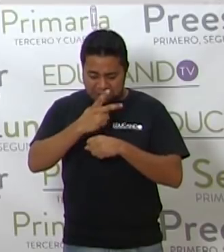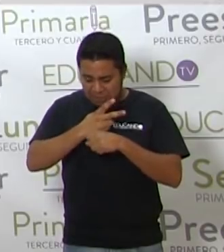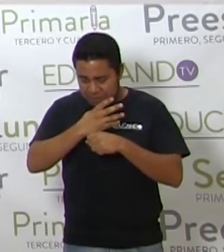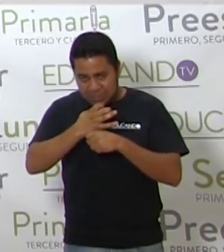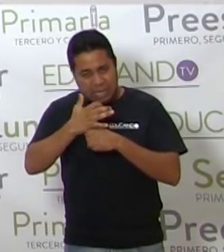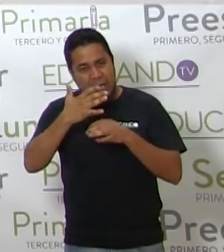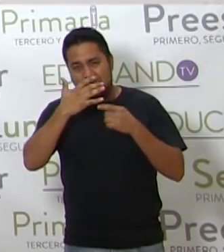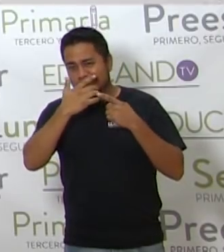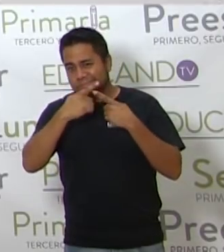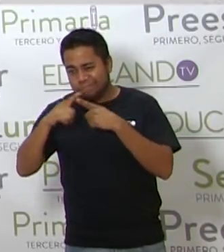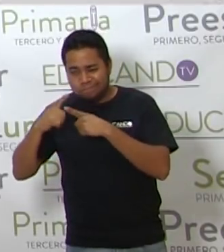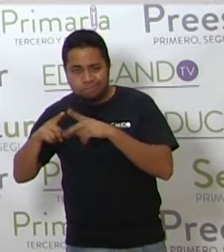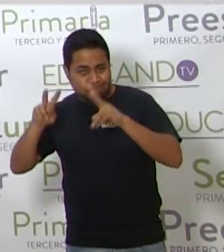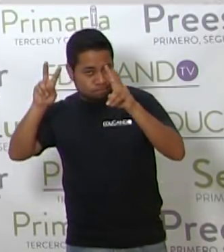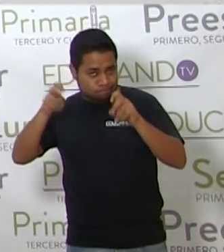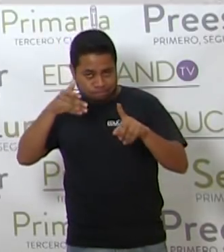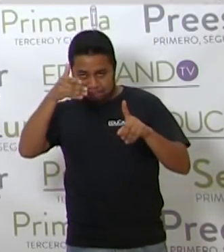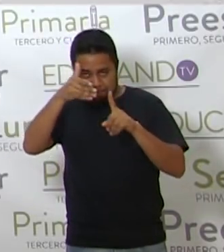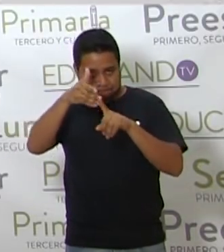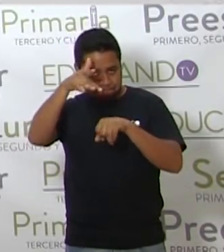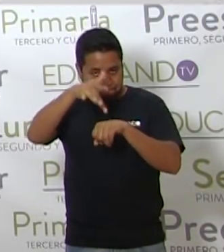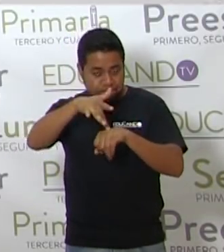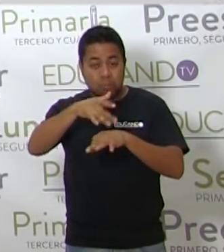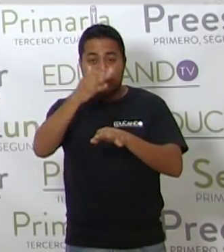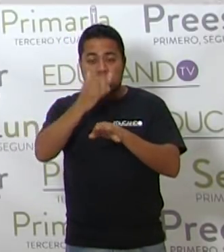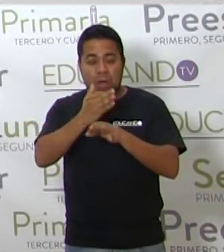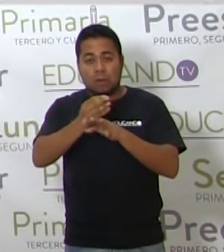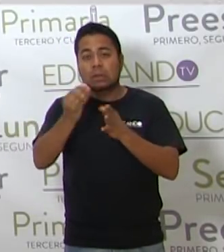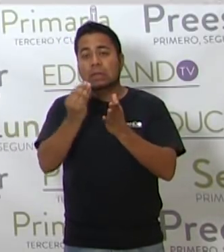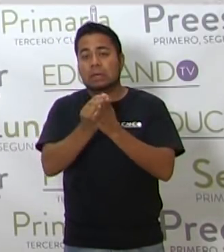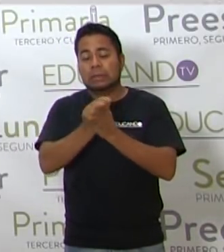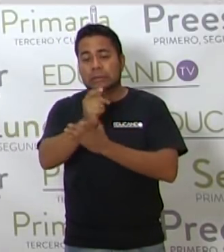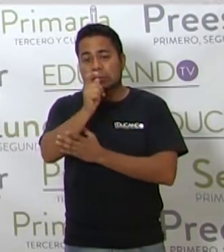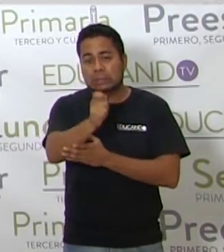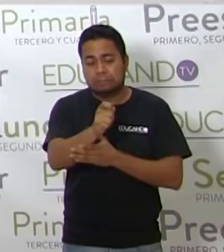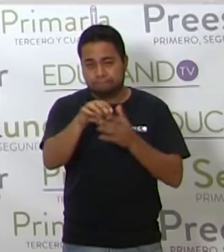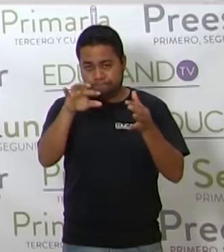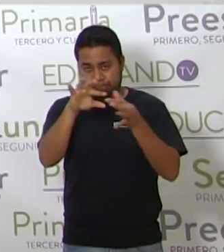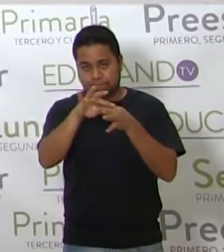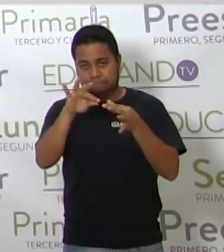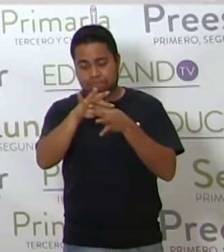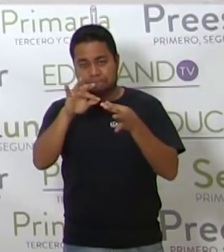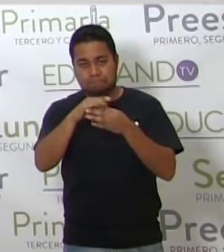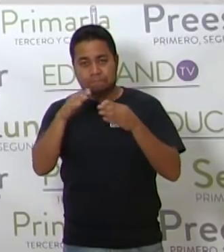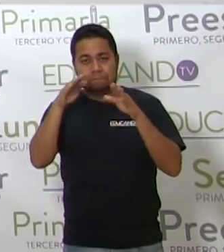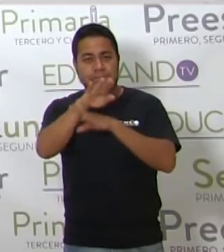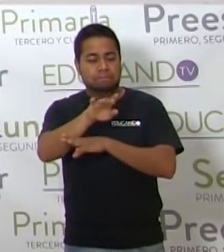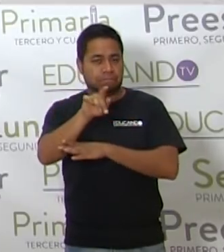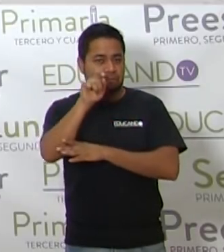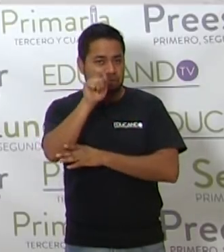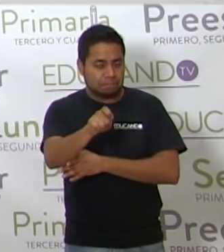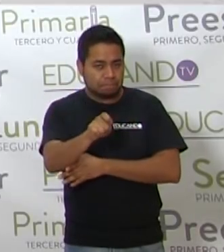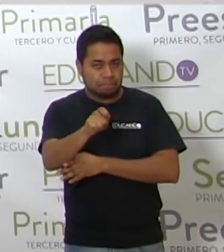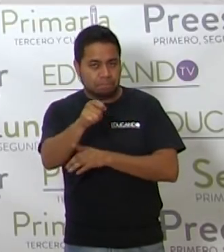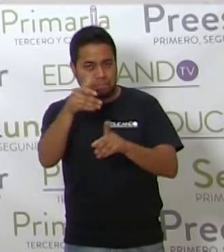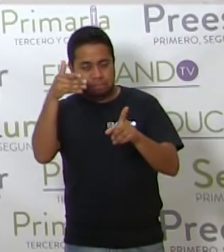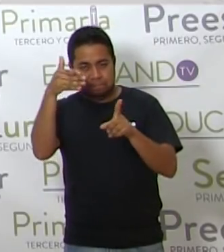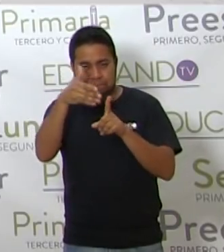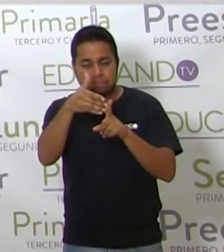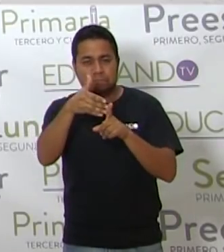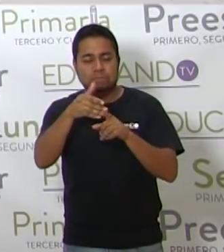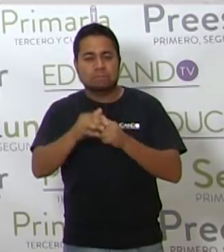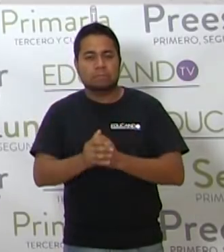en diferentes ámbitos. En esta sesión vamos a hablar de algo que es